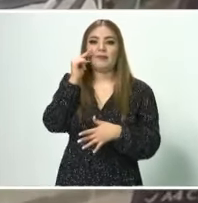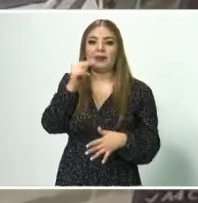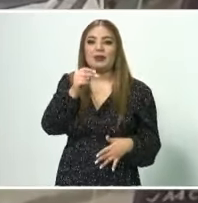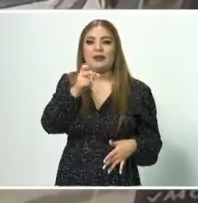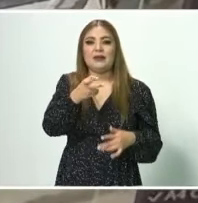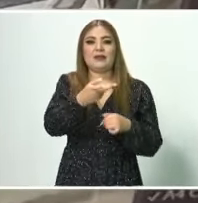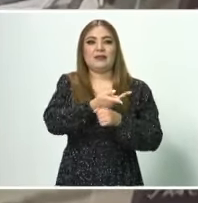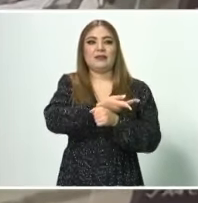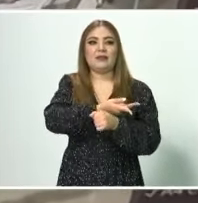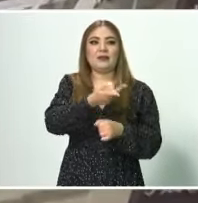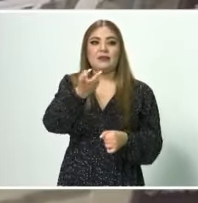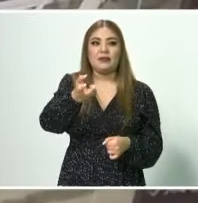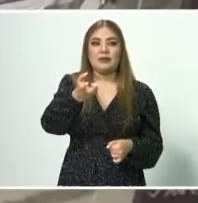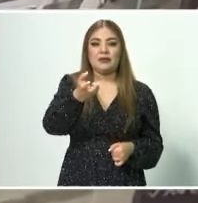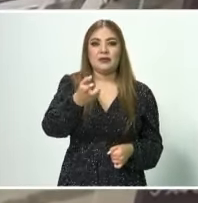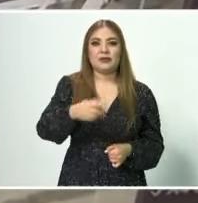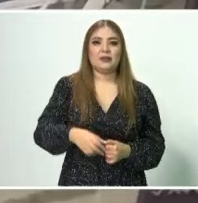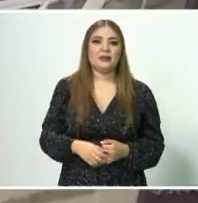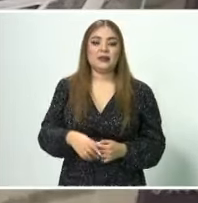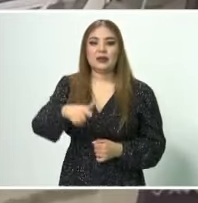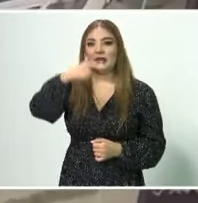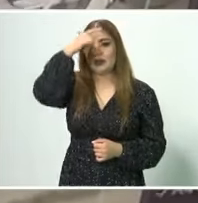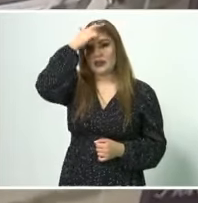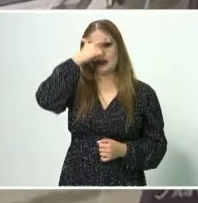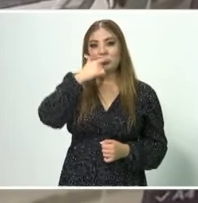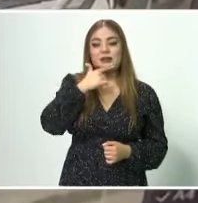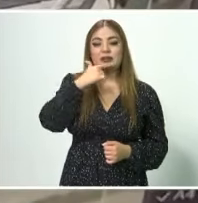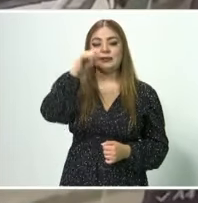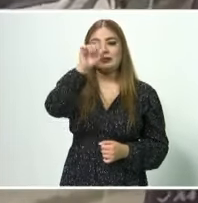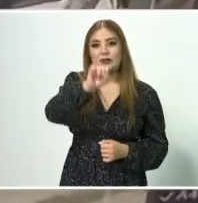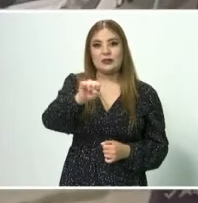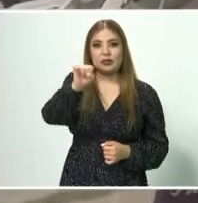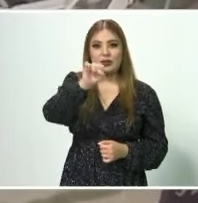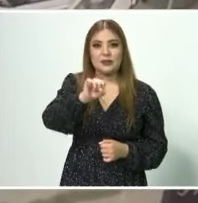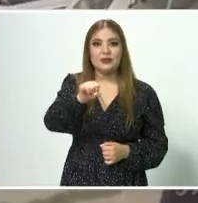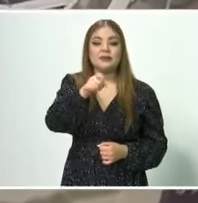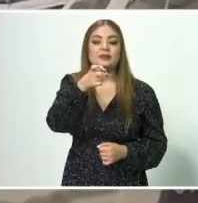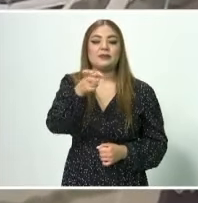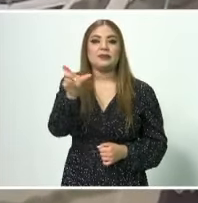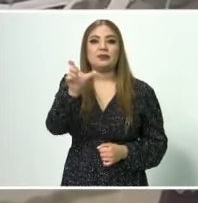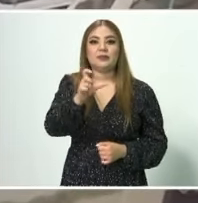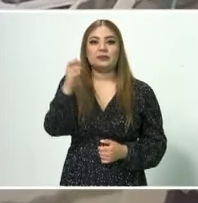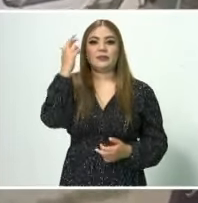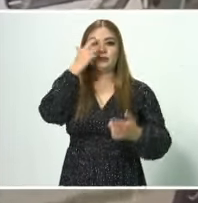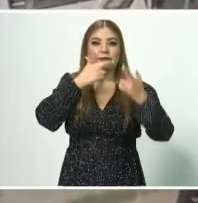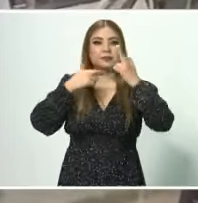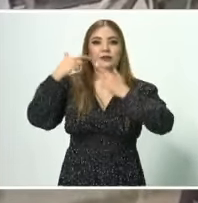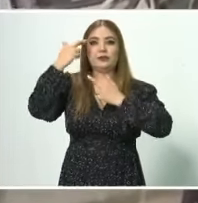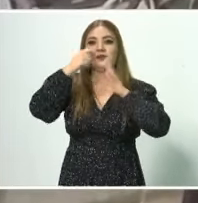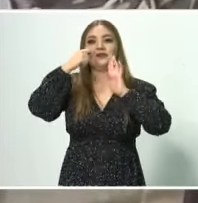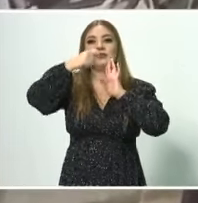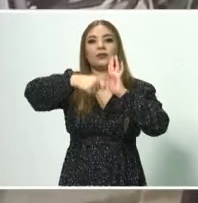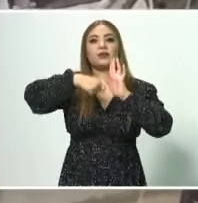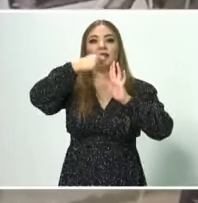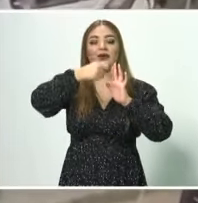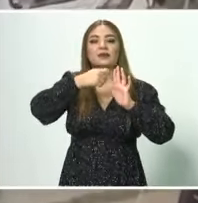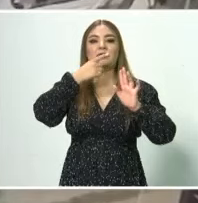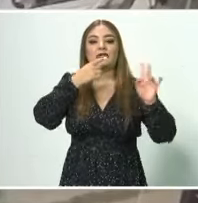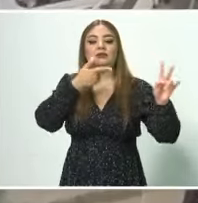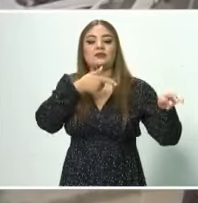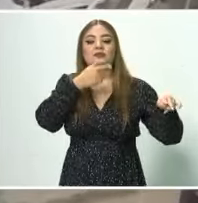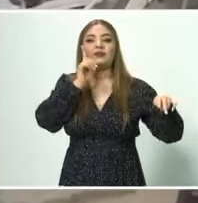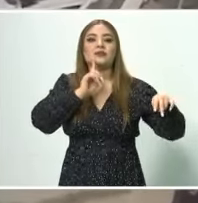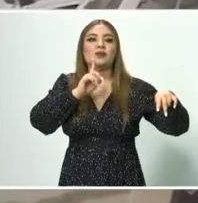esta situación que se presentó durante la madrugada al revisar justamente los videos pues se percatan que es una mujer que desciende del